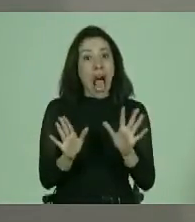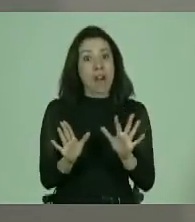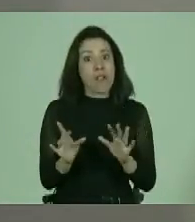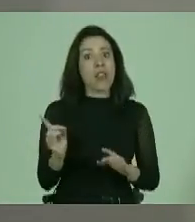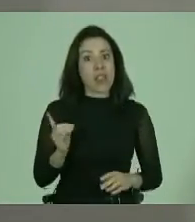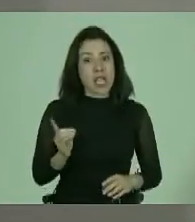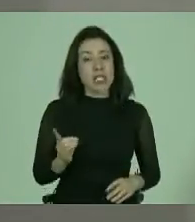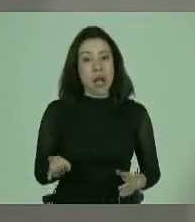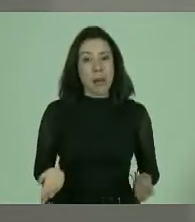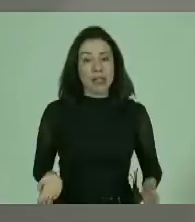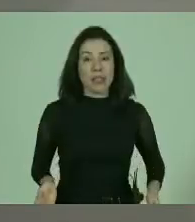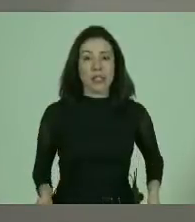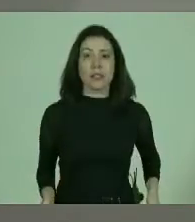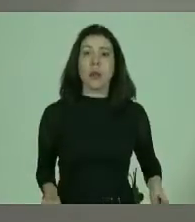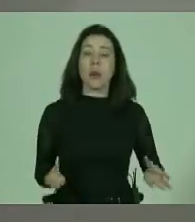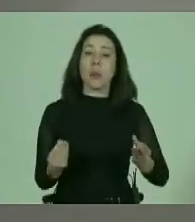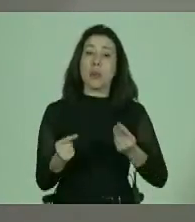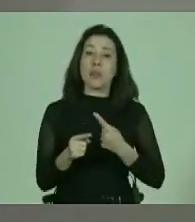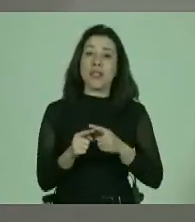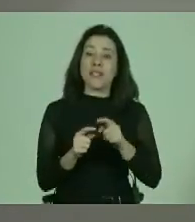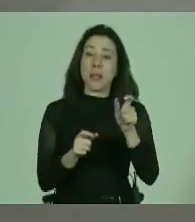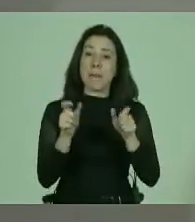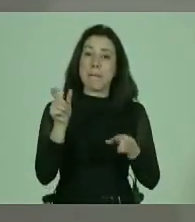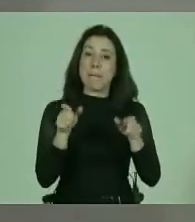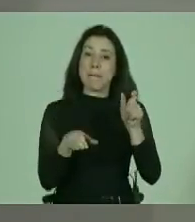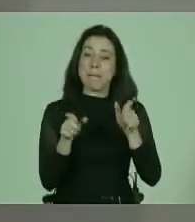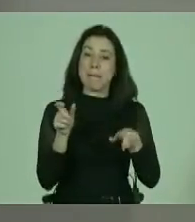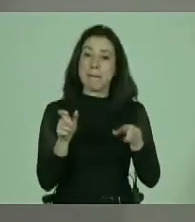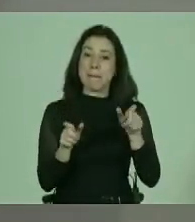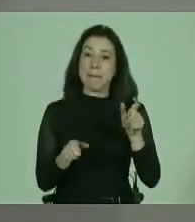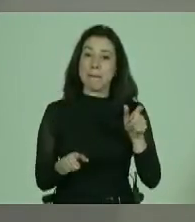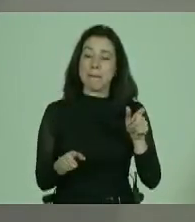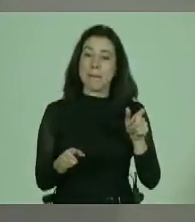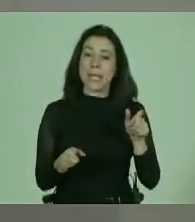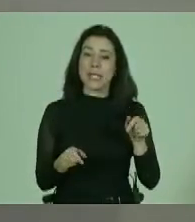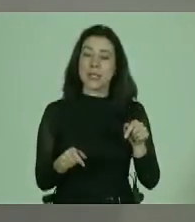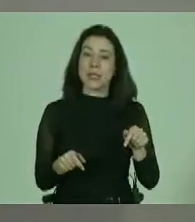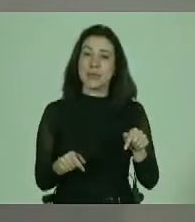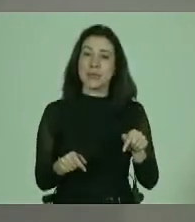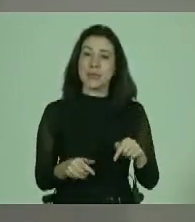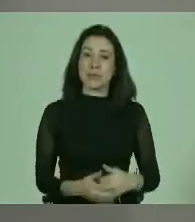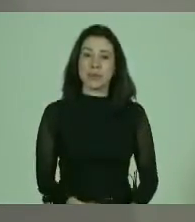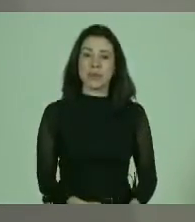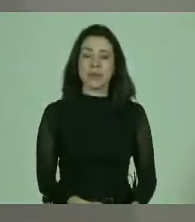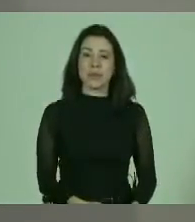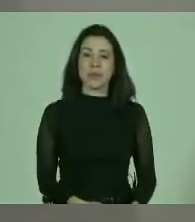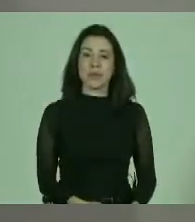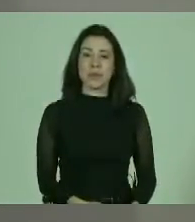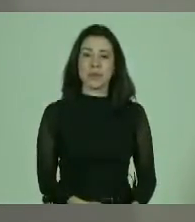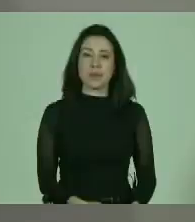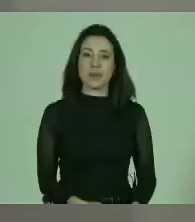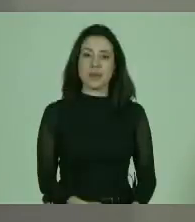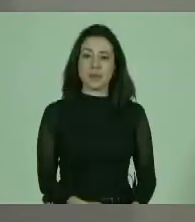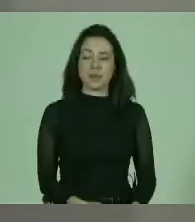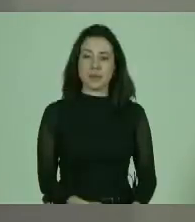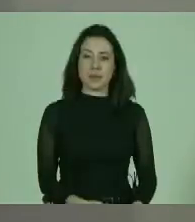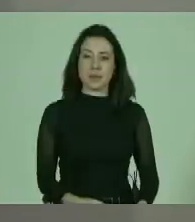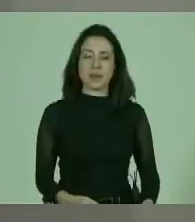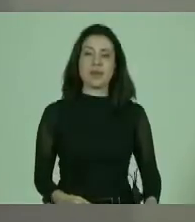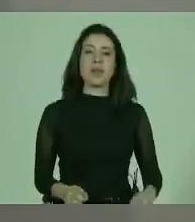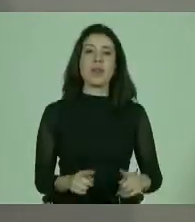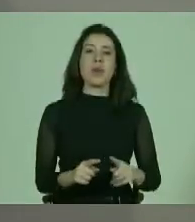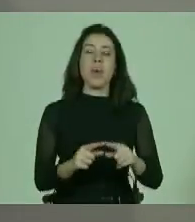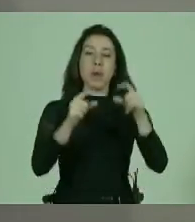y muchas veces a las personas en este campo y en todos se les las